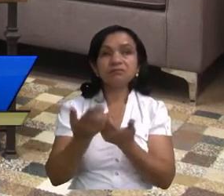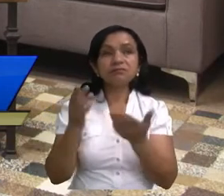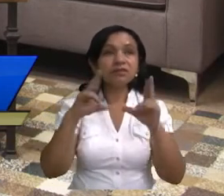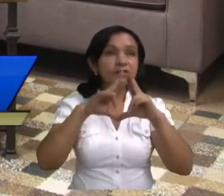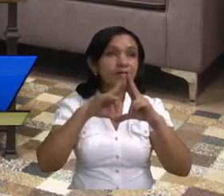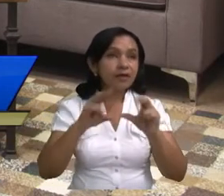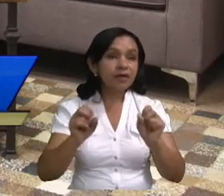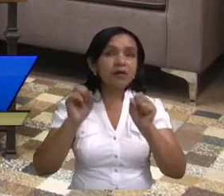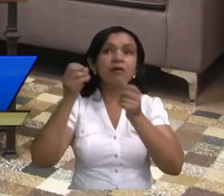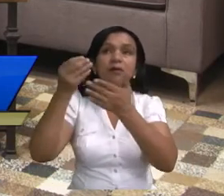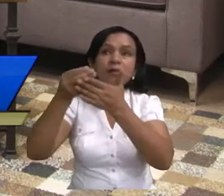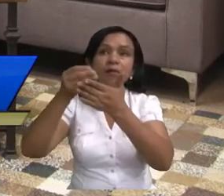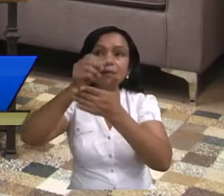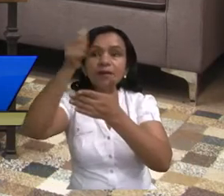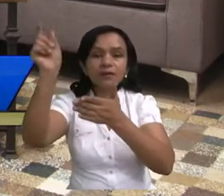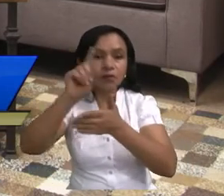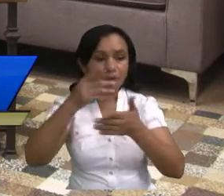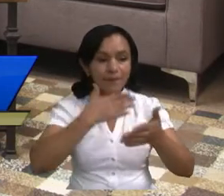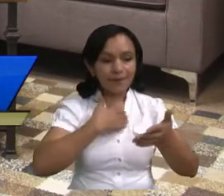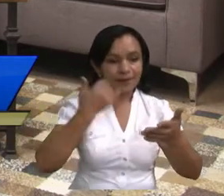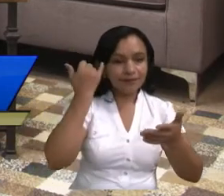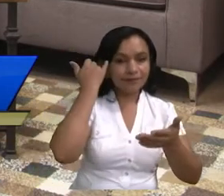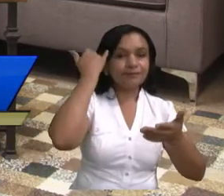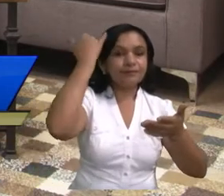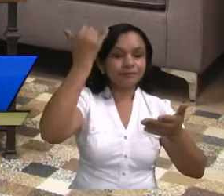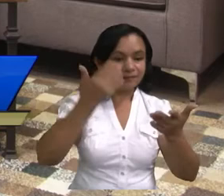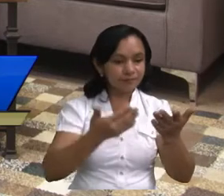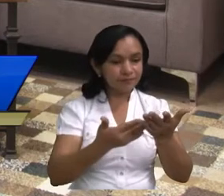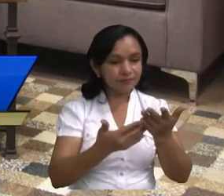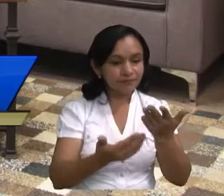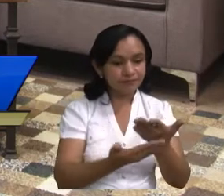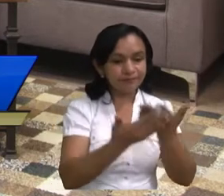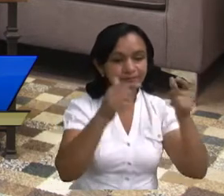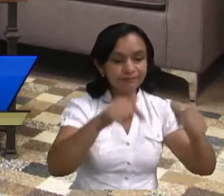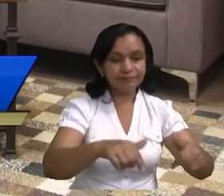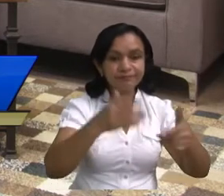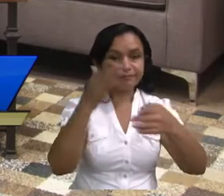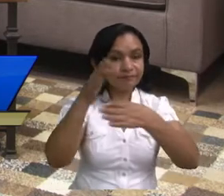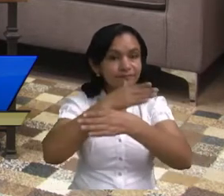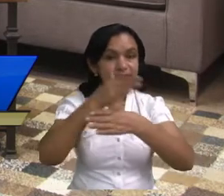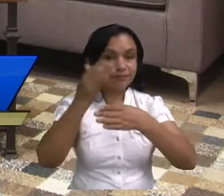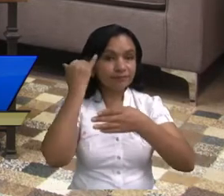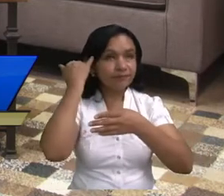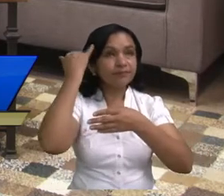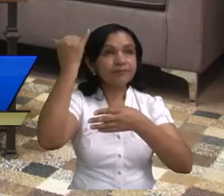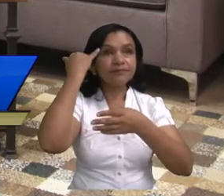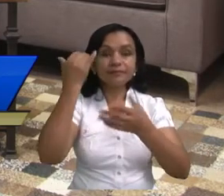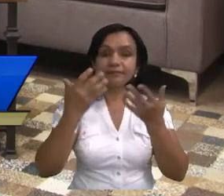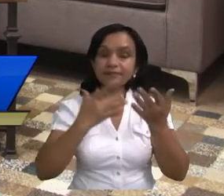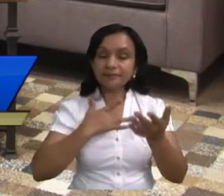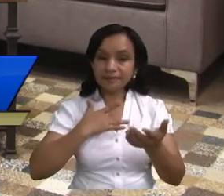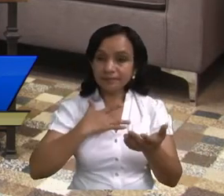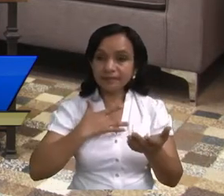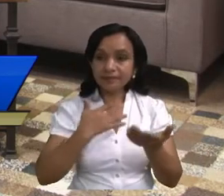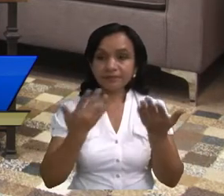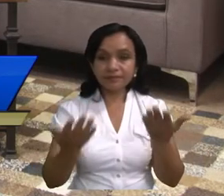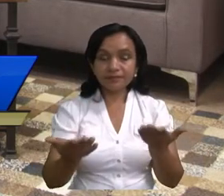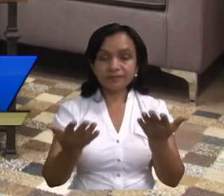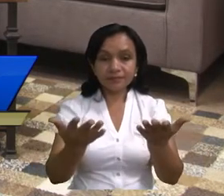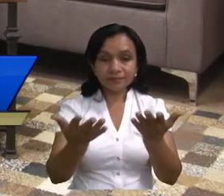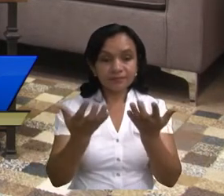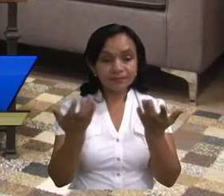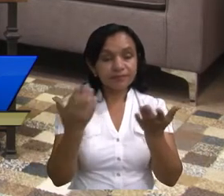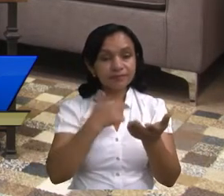muy capaces de producir tecnología, innovar, y eso es lo que también estamos tratando